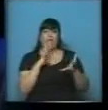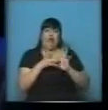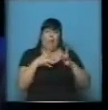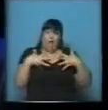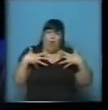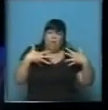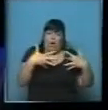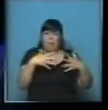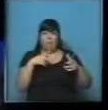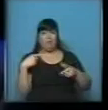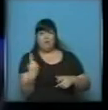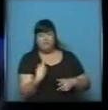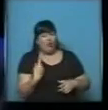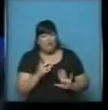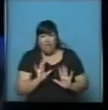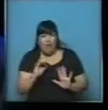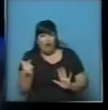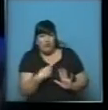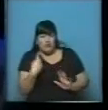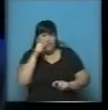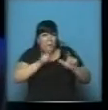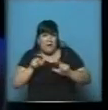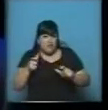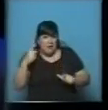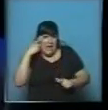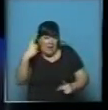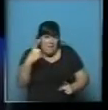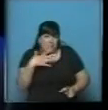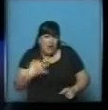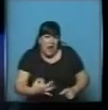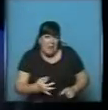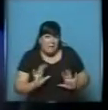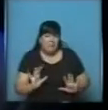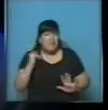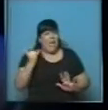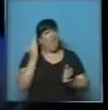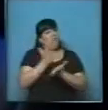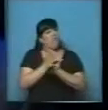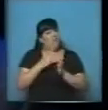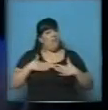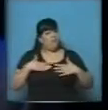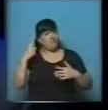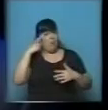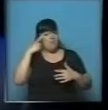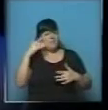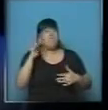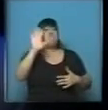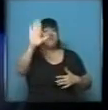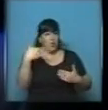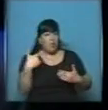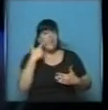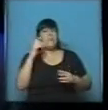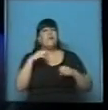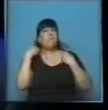demonio detrás de nosotros. Nosotros somos gente que creemos realmente que tenemos el derecho a pensar que podemos vivir mejor, que